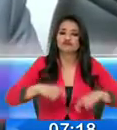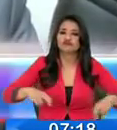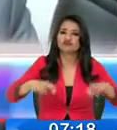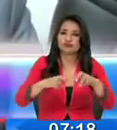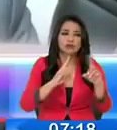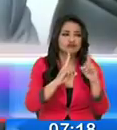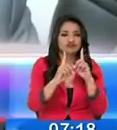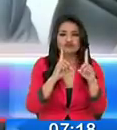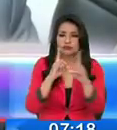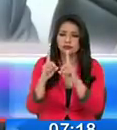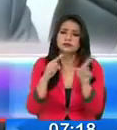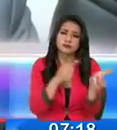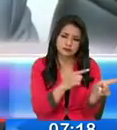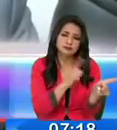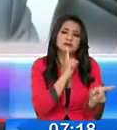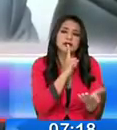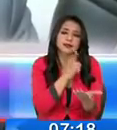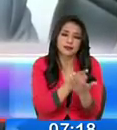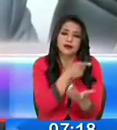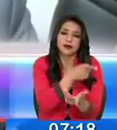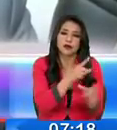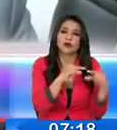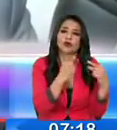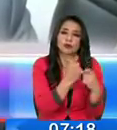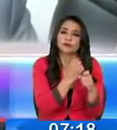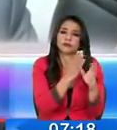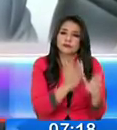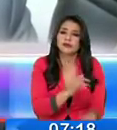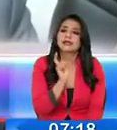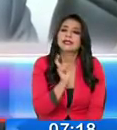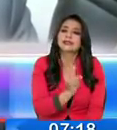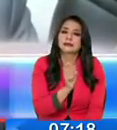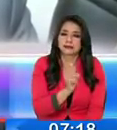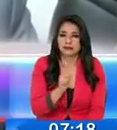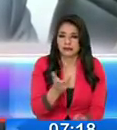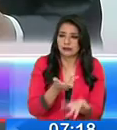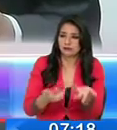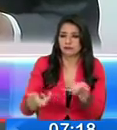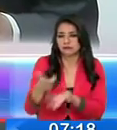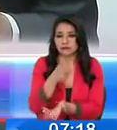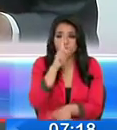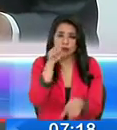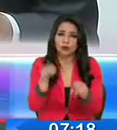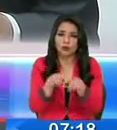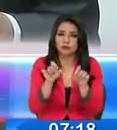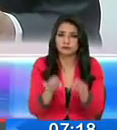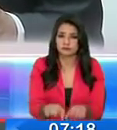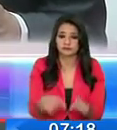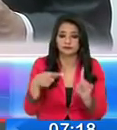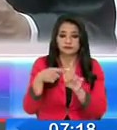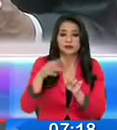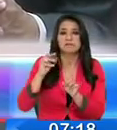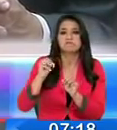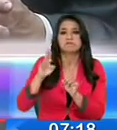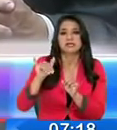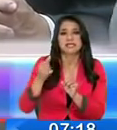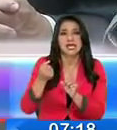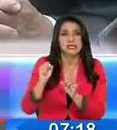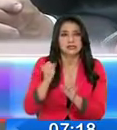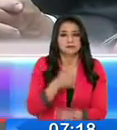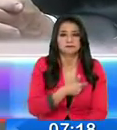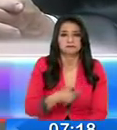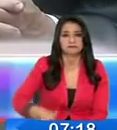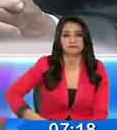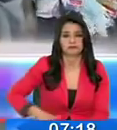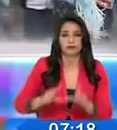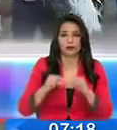porque hay realidades que se necesita irlas trabajando conjuntamente. Mesías Tatamués, presidente del FUT,